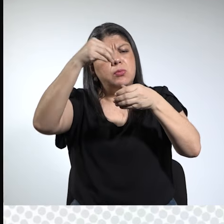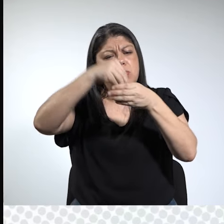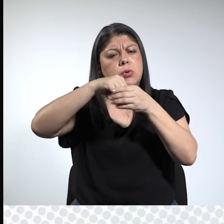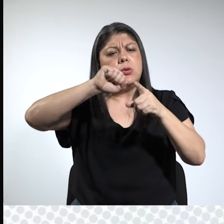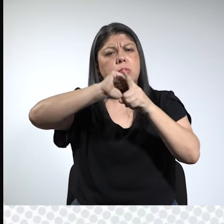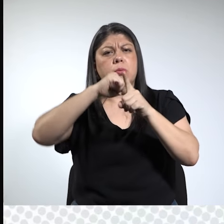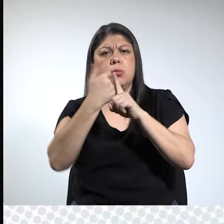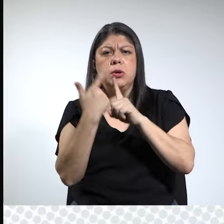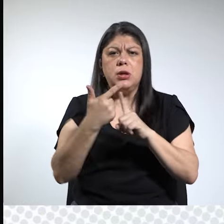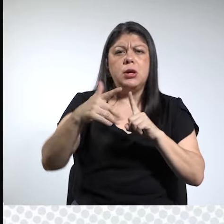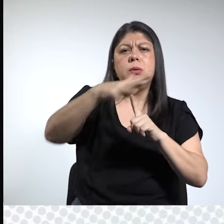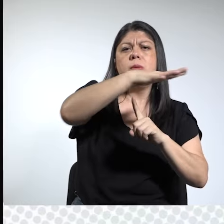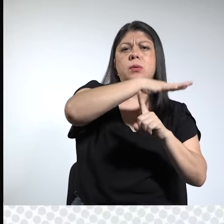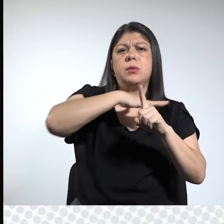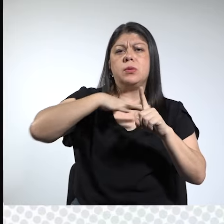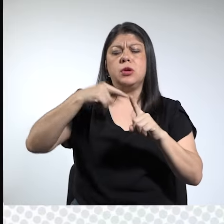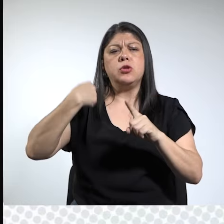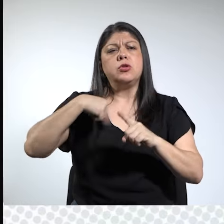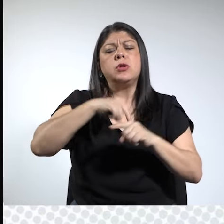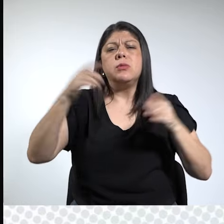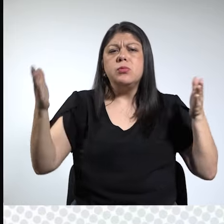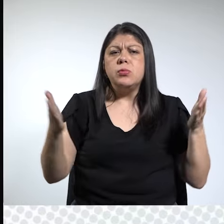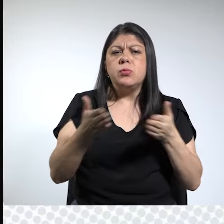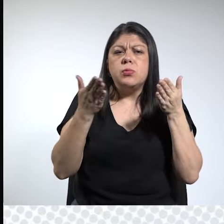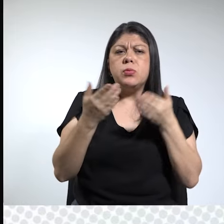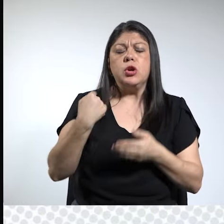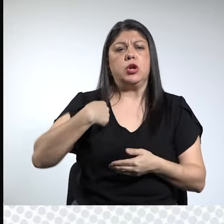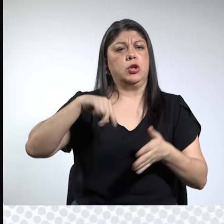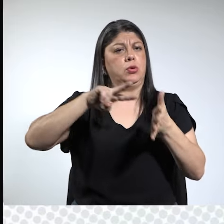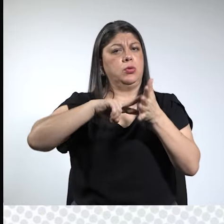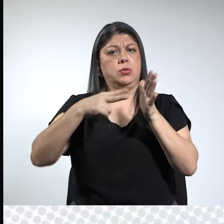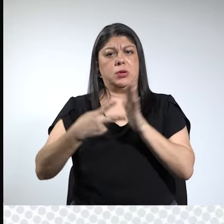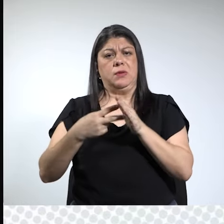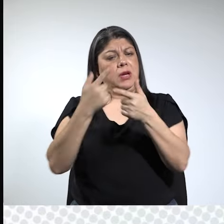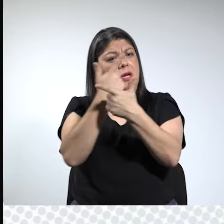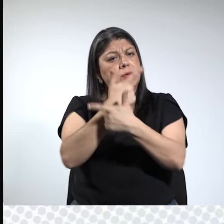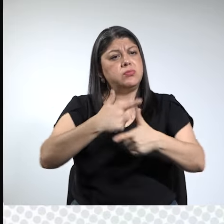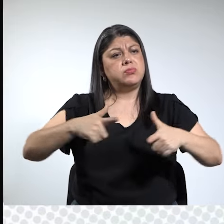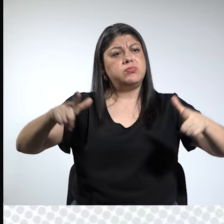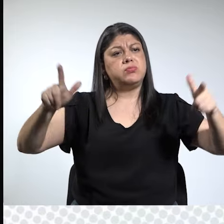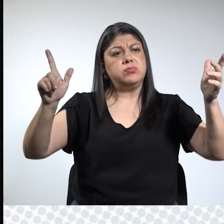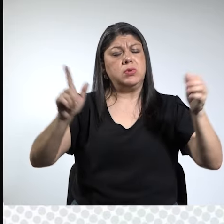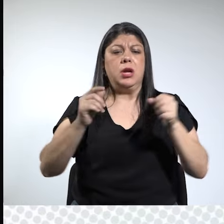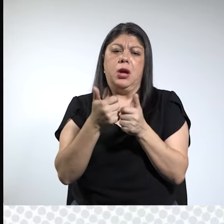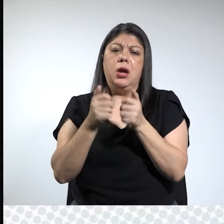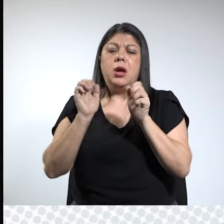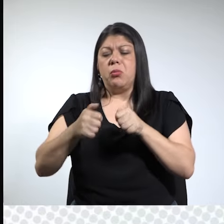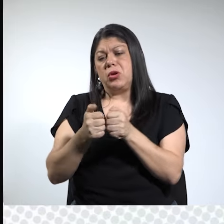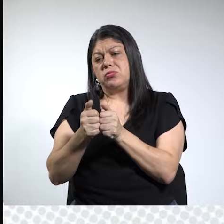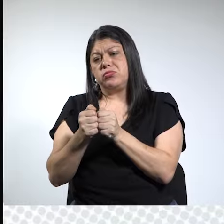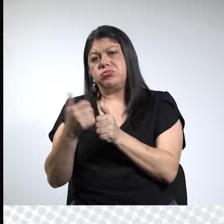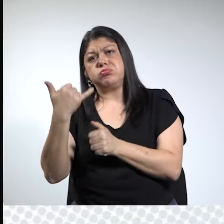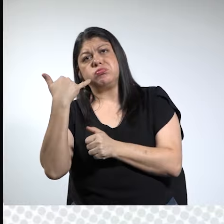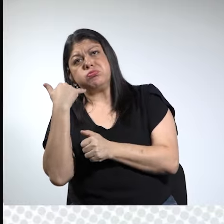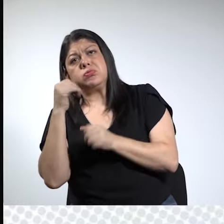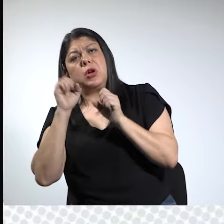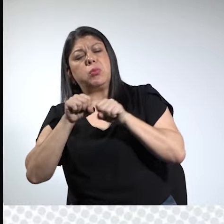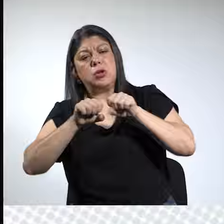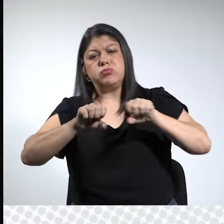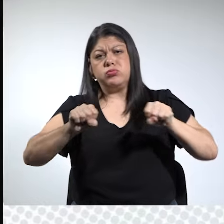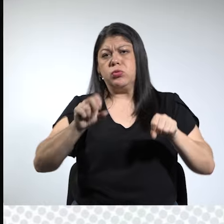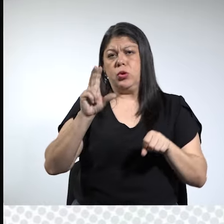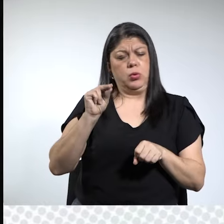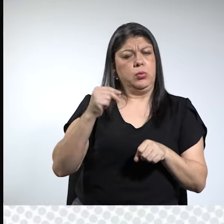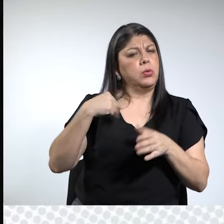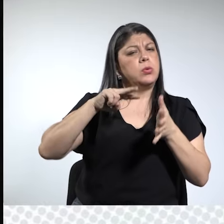sociedad. Tenemos que propiciar eso. No estoy diciendo que les vamos a dar mano libre y que van a tener el celular y que van a poder seguir haciendo estafas. No estoy